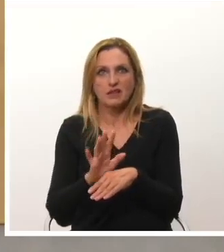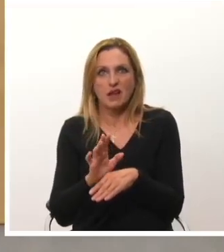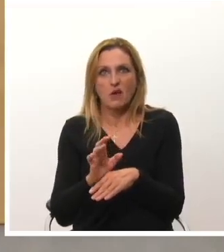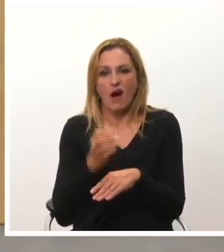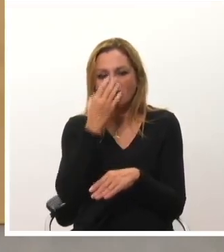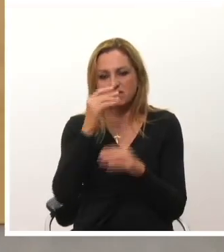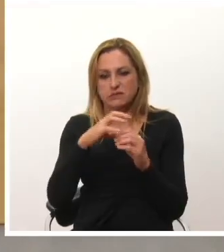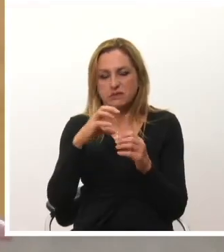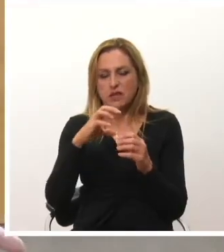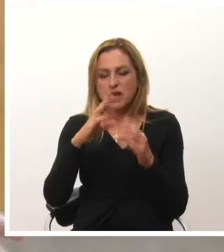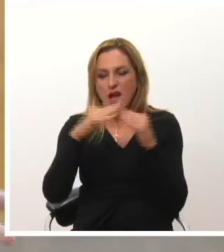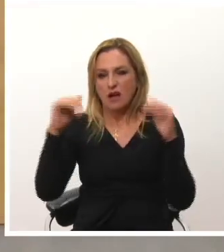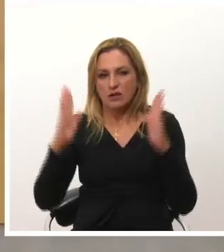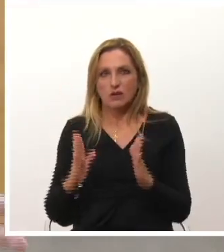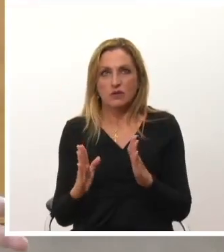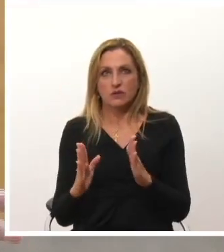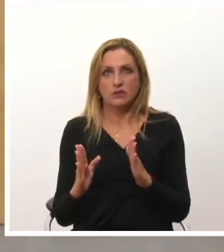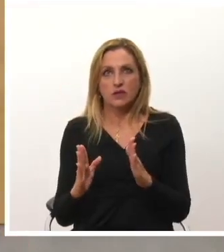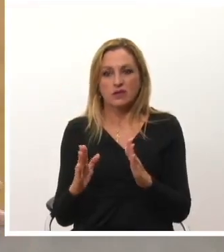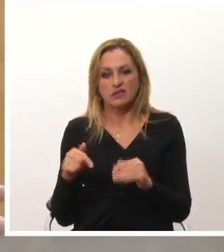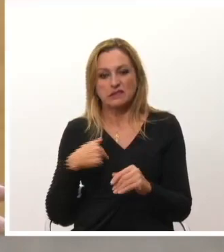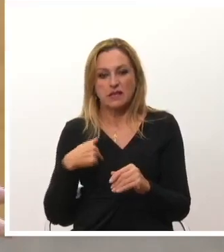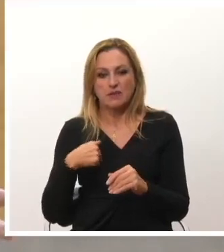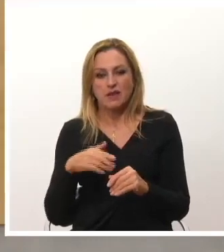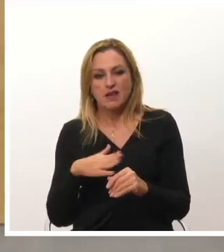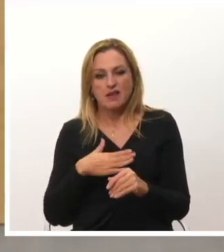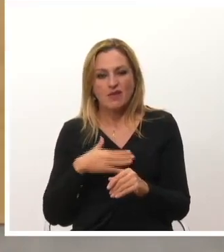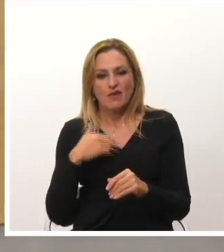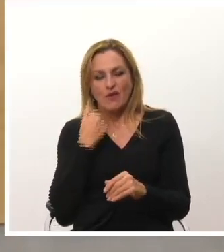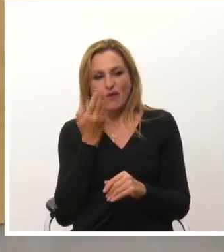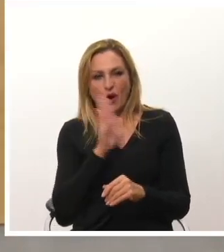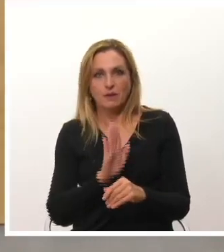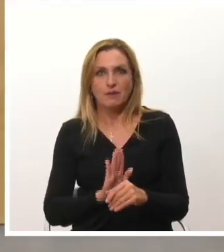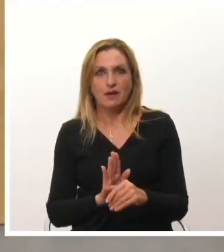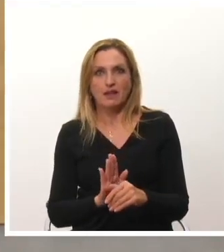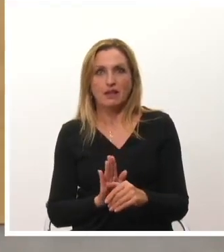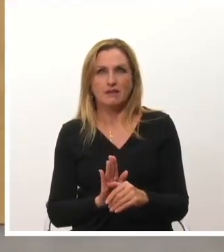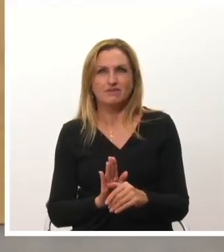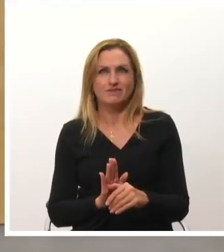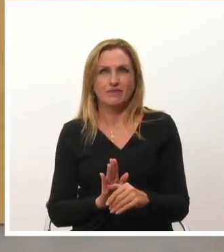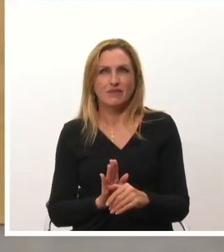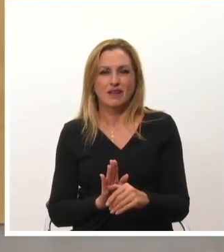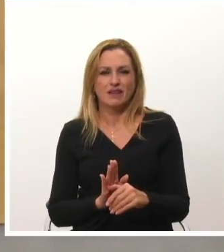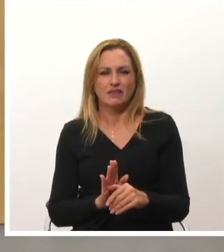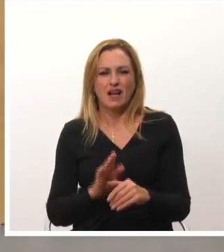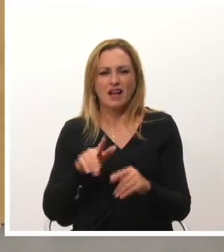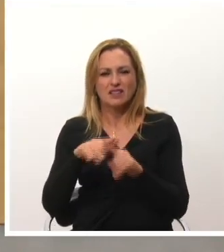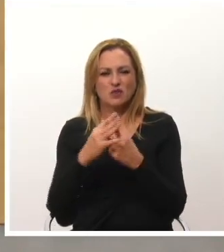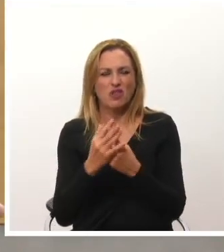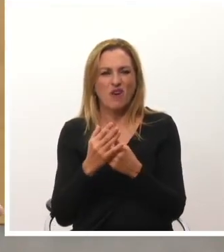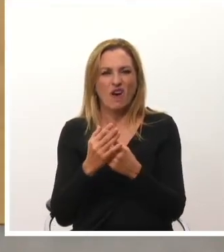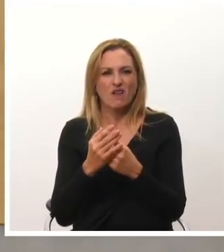soltado usted aquí le falta la impresora de rufián de verdad no no me parece un poco feo no es un poco me parece un poco Circo ya tenemos